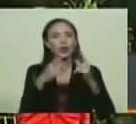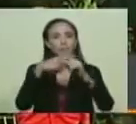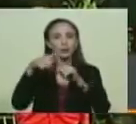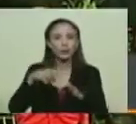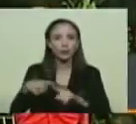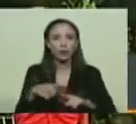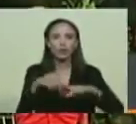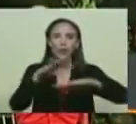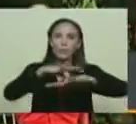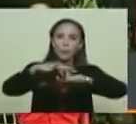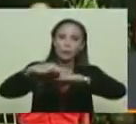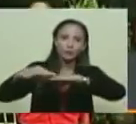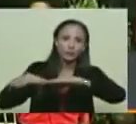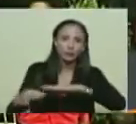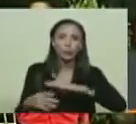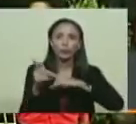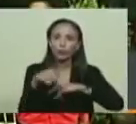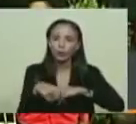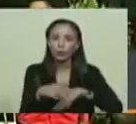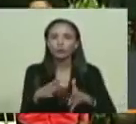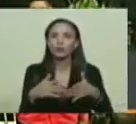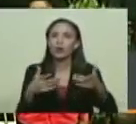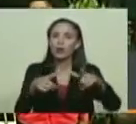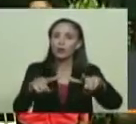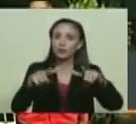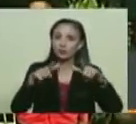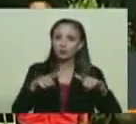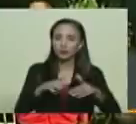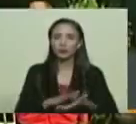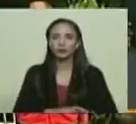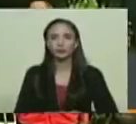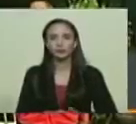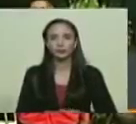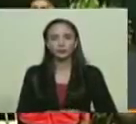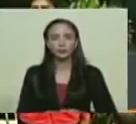Rosalía, Centro de Coordinación Policial del Estado Portuguesa.